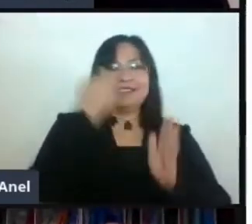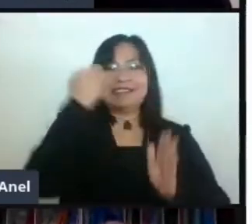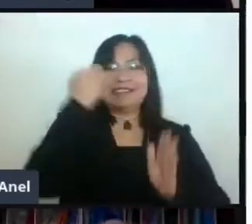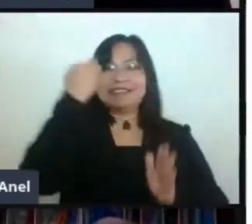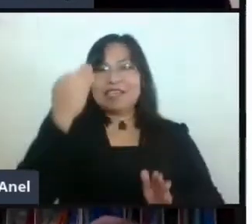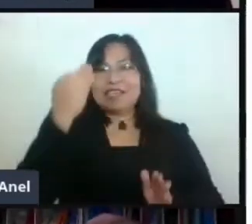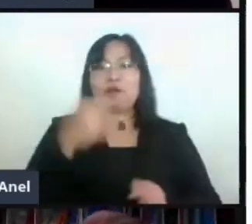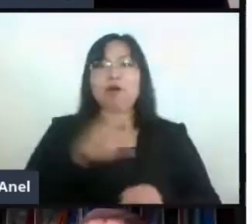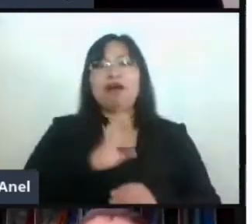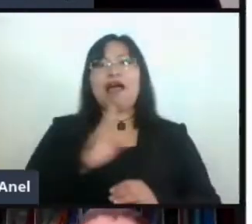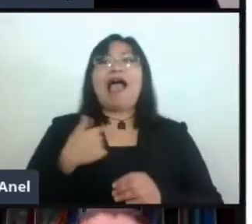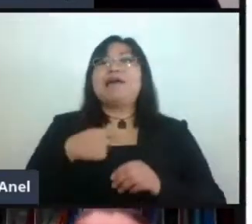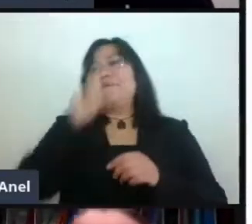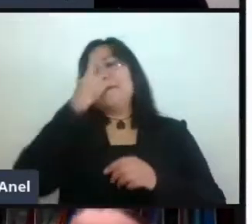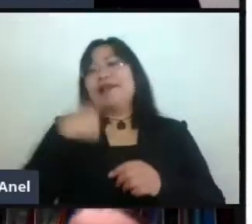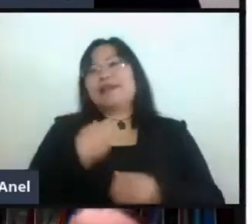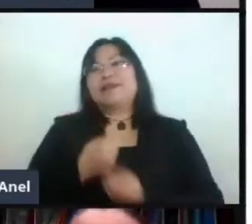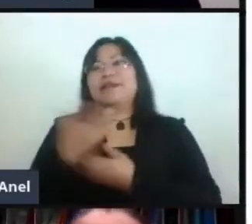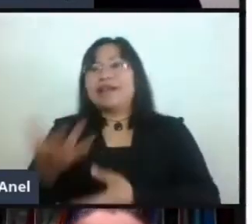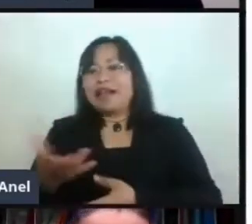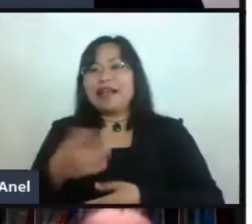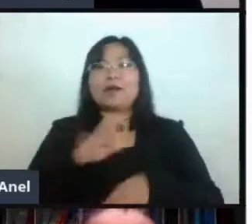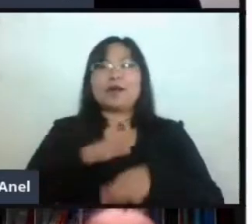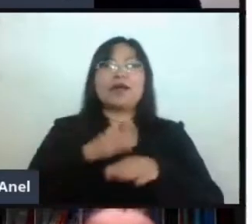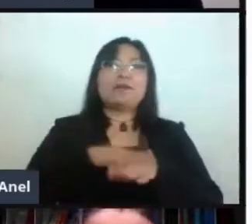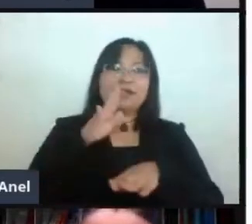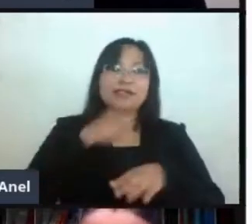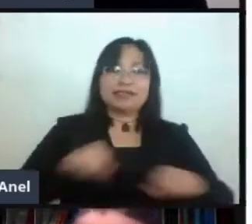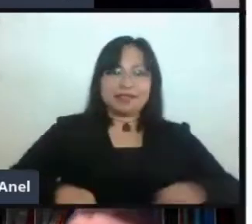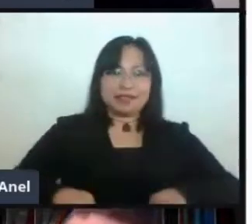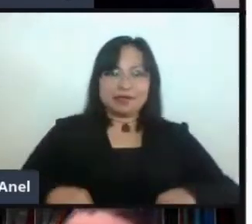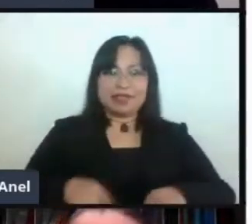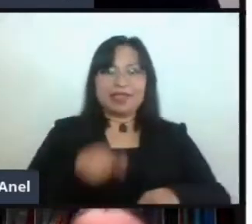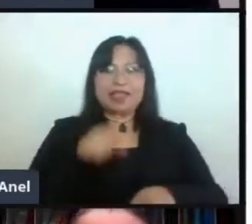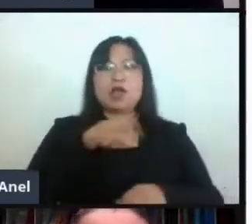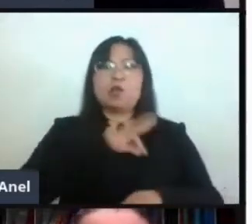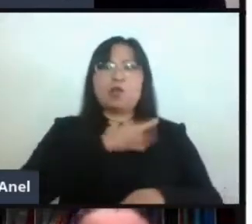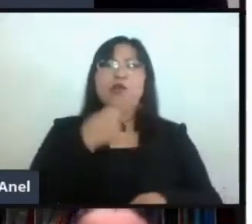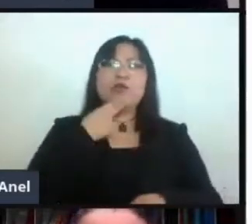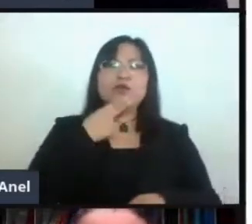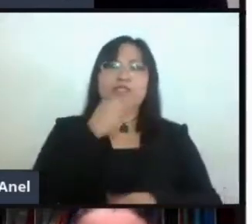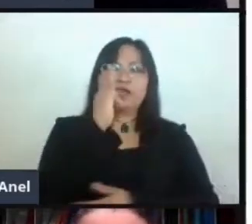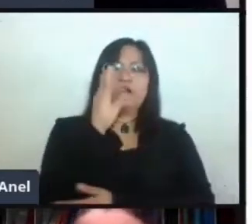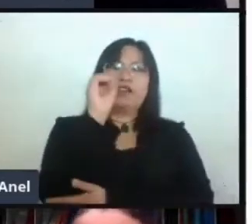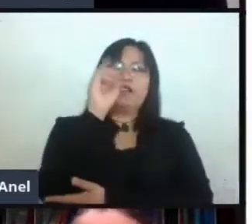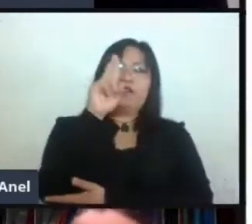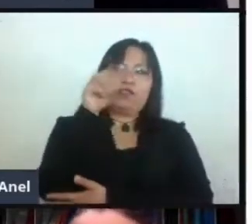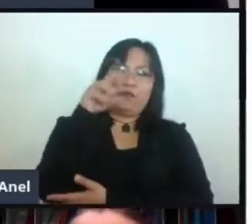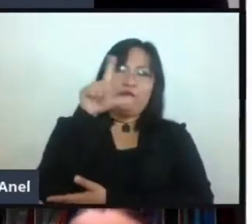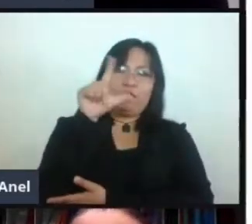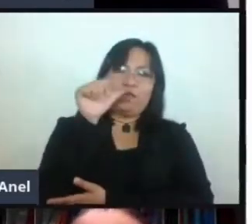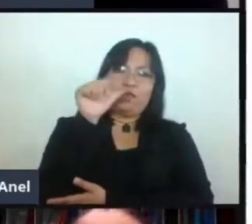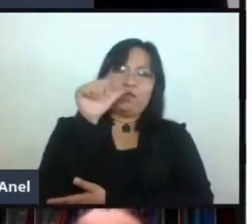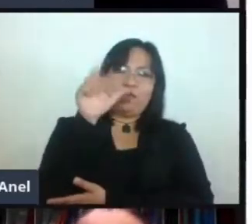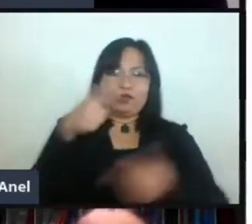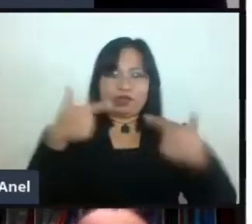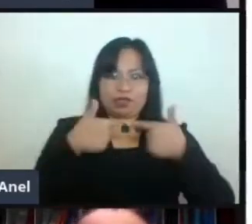ver, platícanos qué es eso. Vamos a formularios de Google y antes de empezar, espero estar bien con el